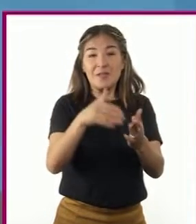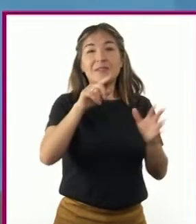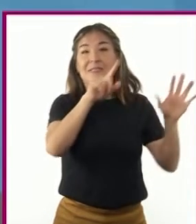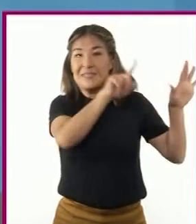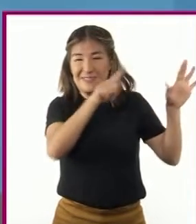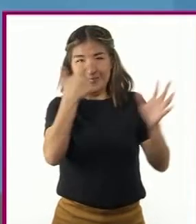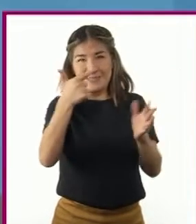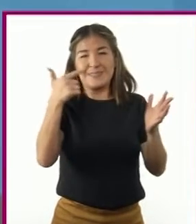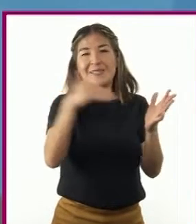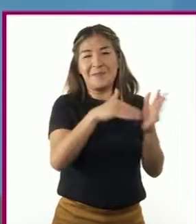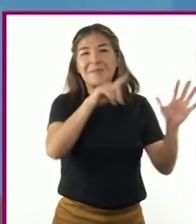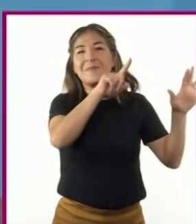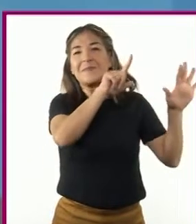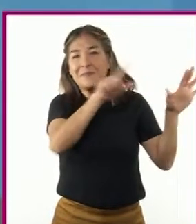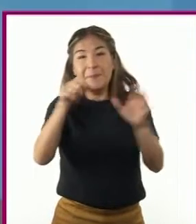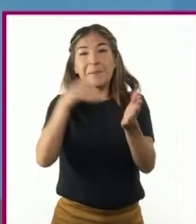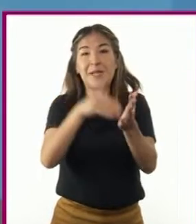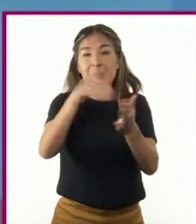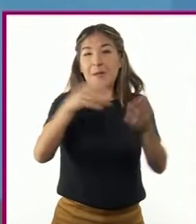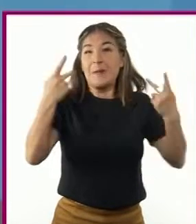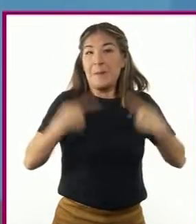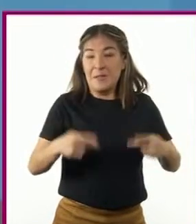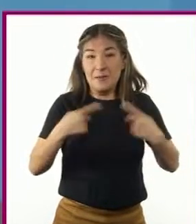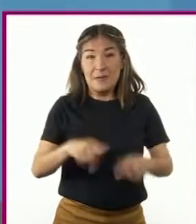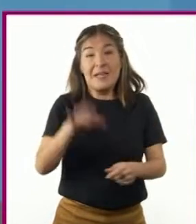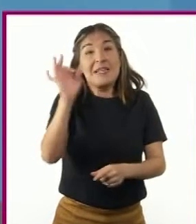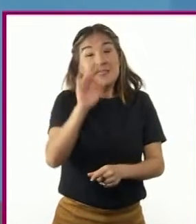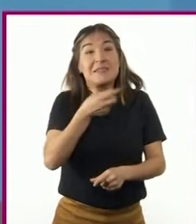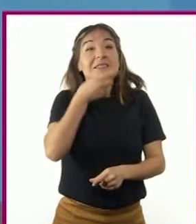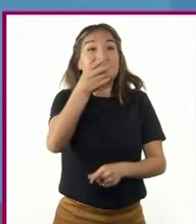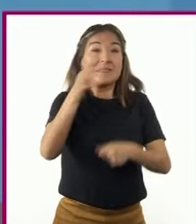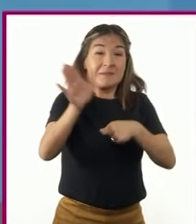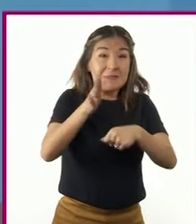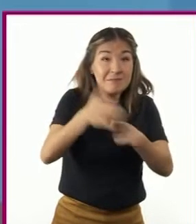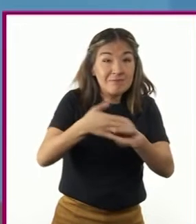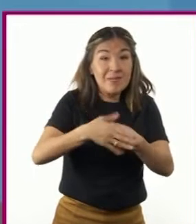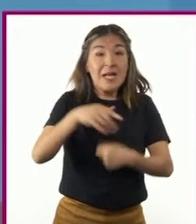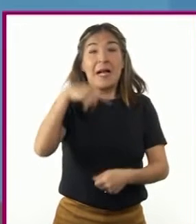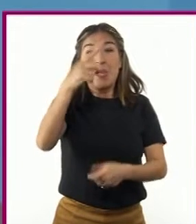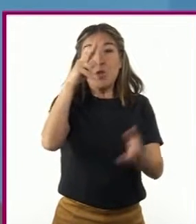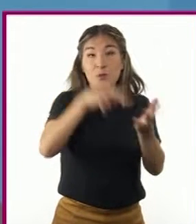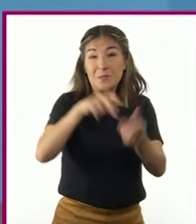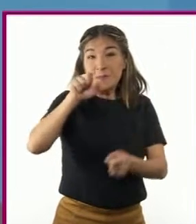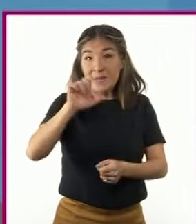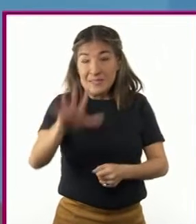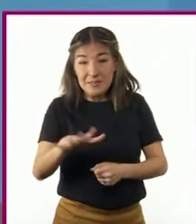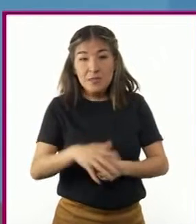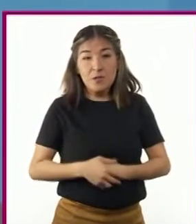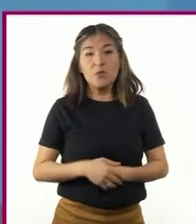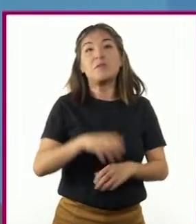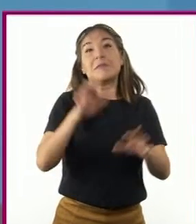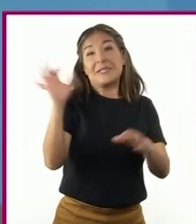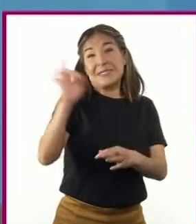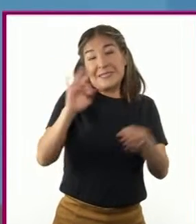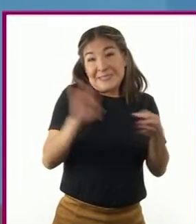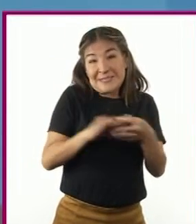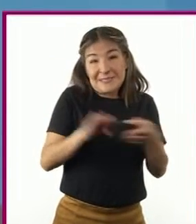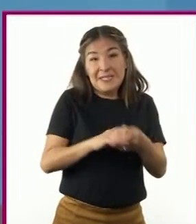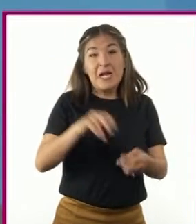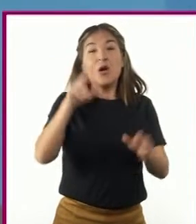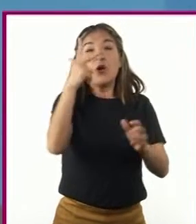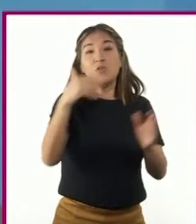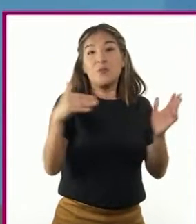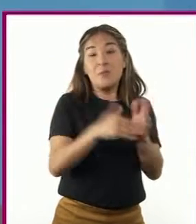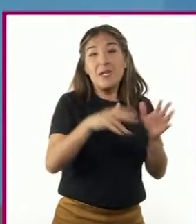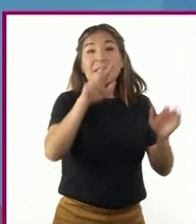personas. Y todo indica que para el año 2025 seremos 8.500 millones de personas. Solo en lo que